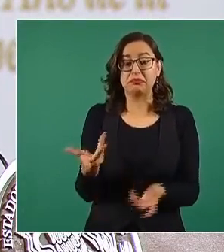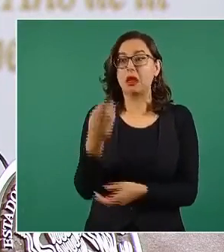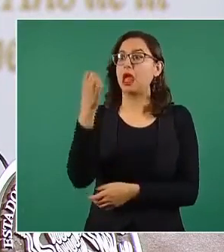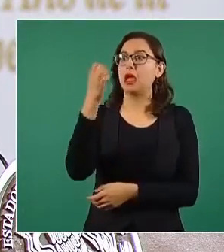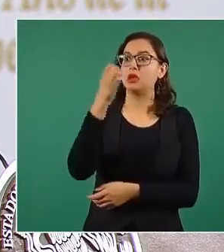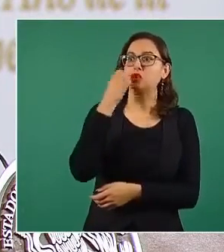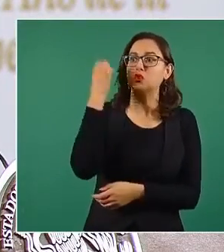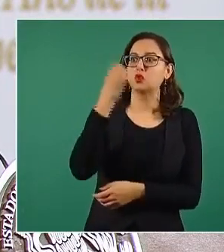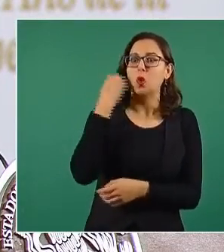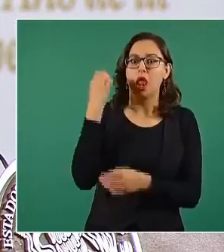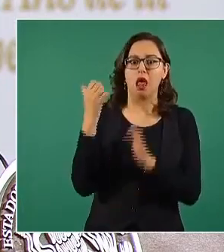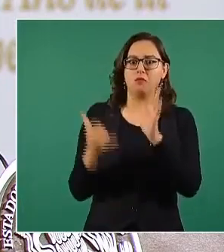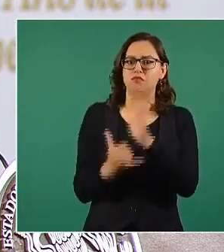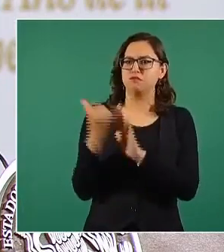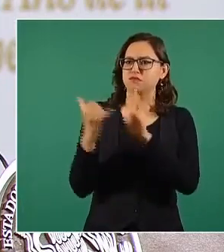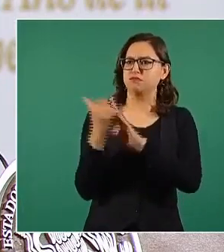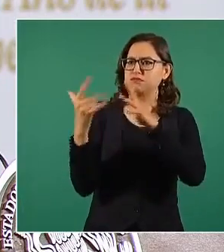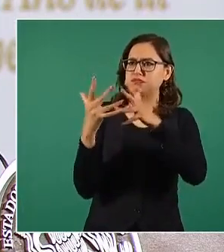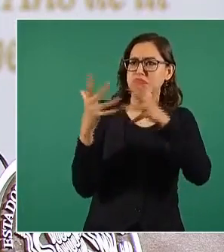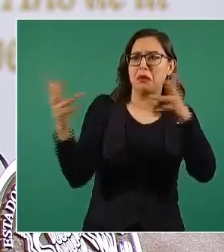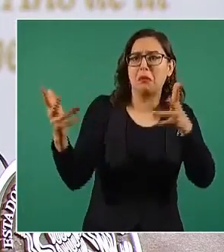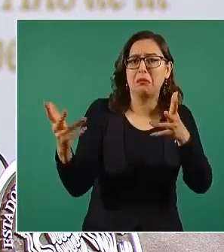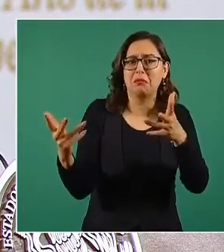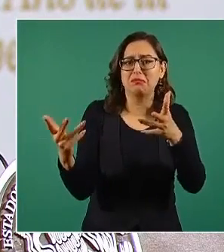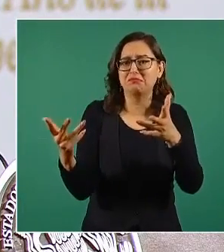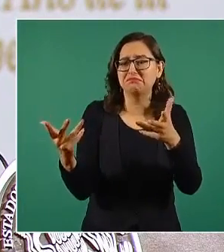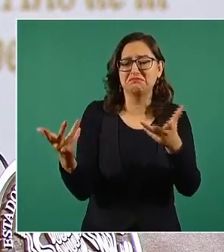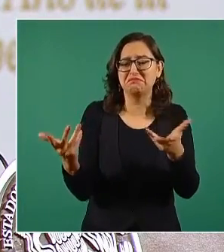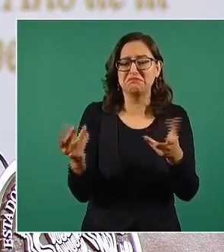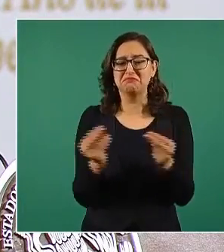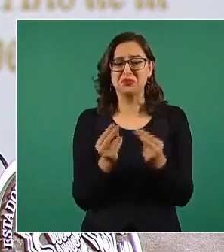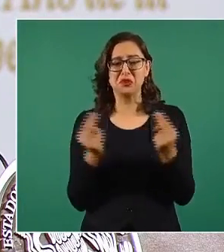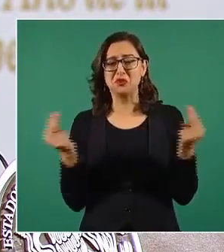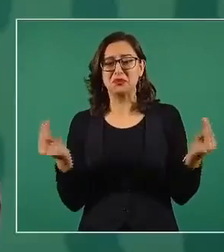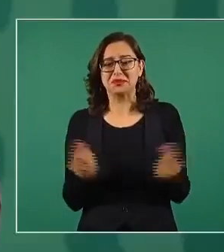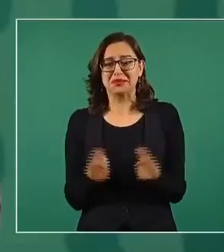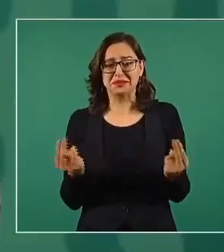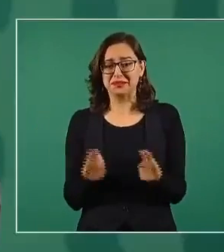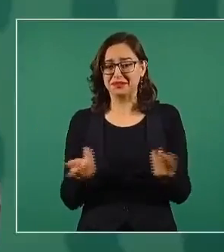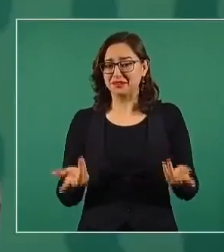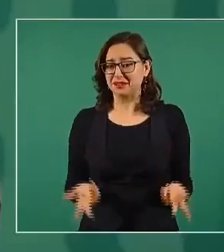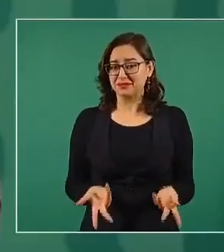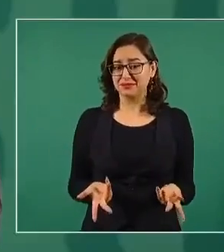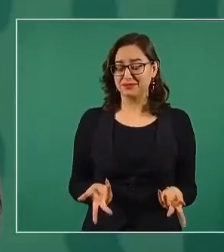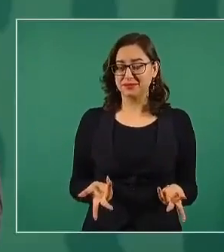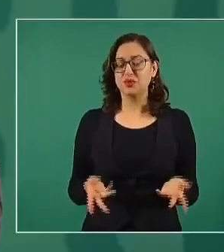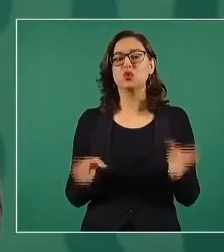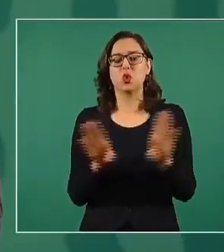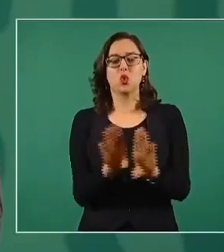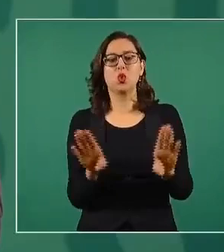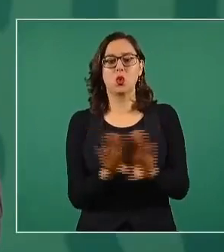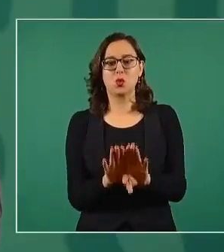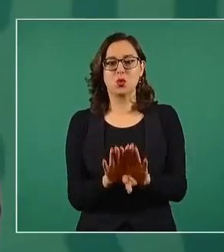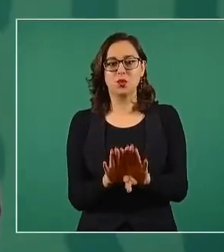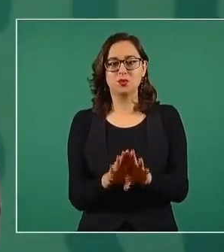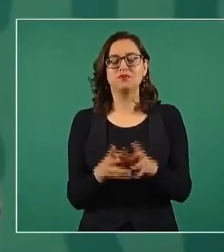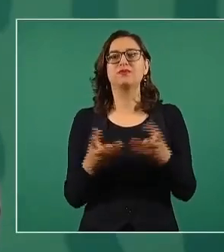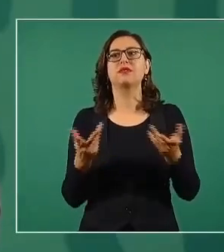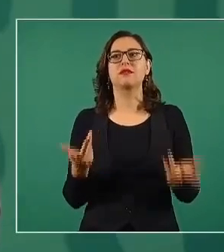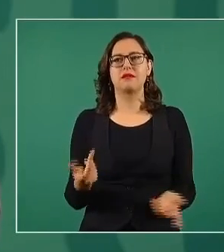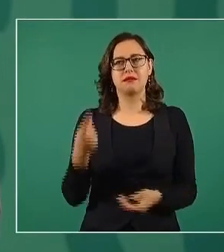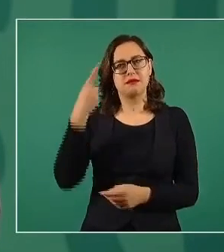escuela urbana. La solución fue audaz, aprovechar jóvenes